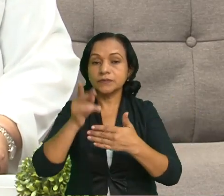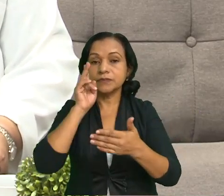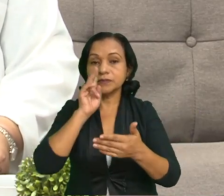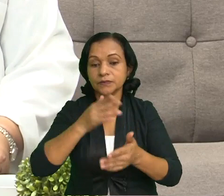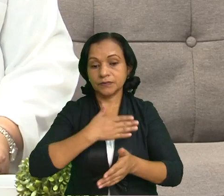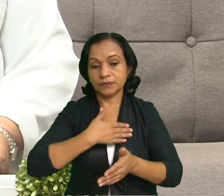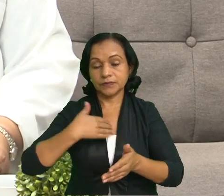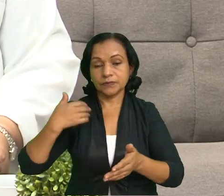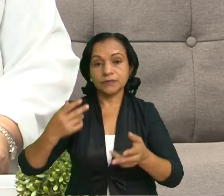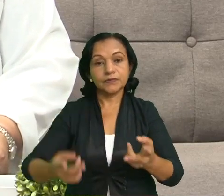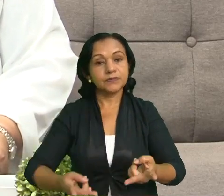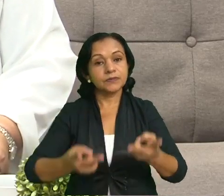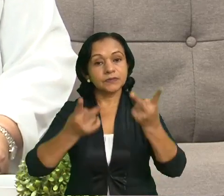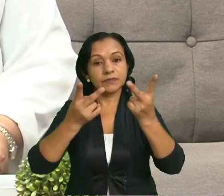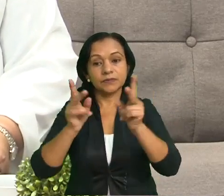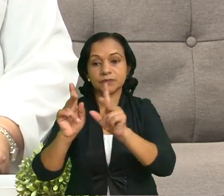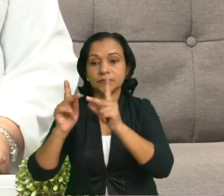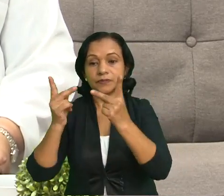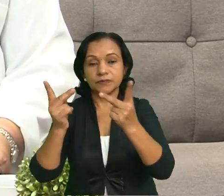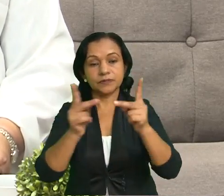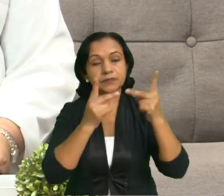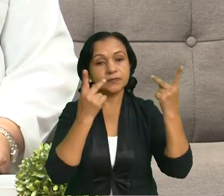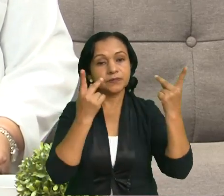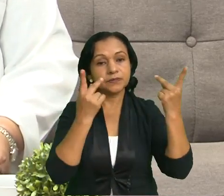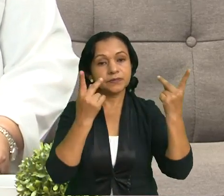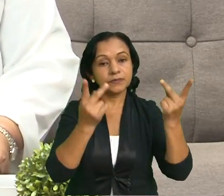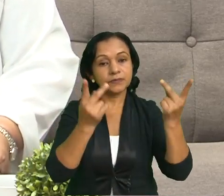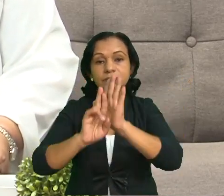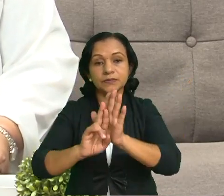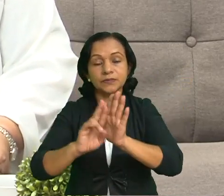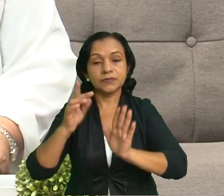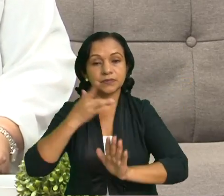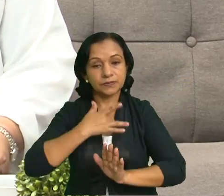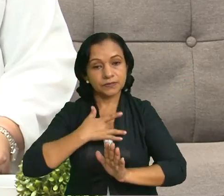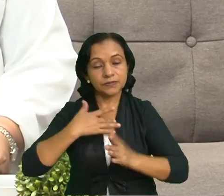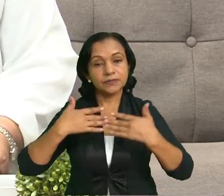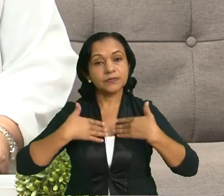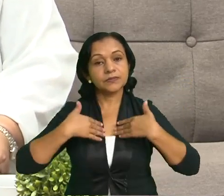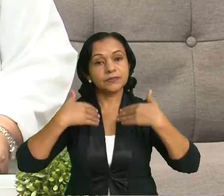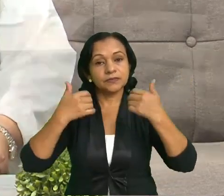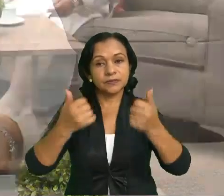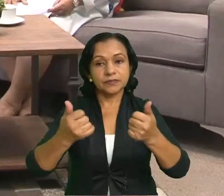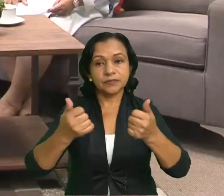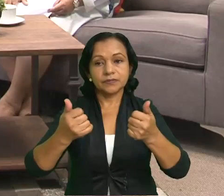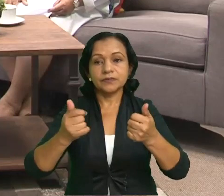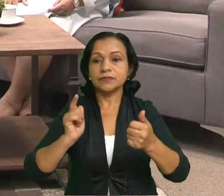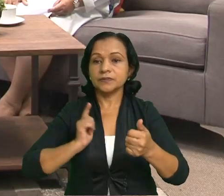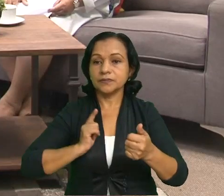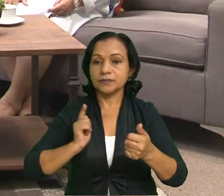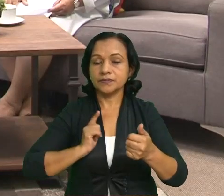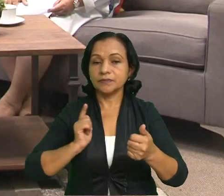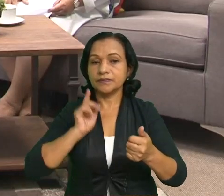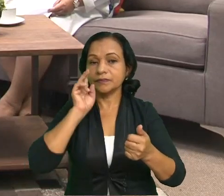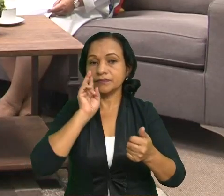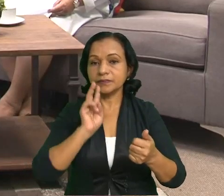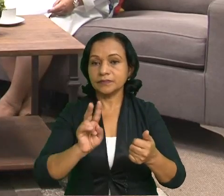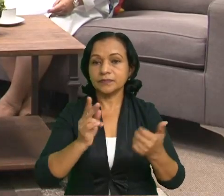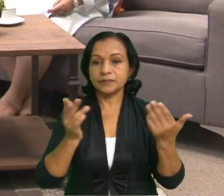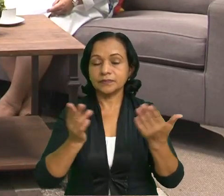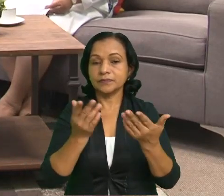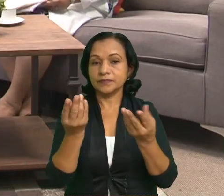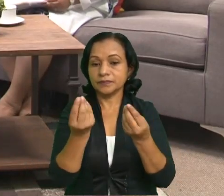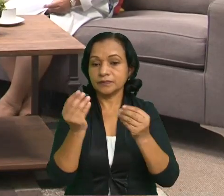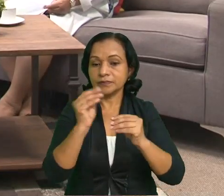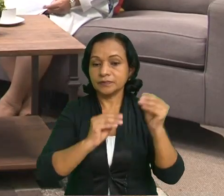mejorar las condiciones de vida de nuestra población a darle respuesta a su necesidad de salud y por lo tanto a garantizar desde el punto de vista económico